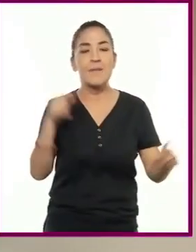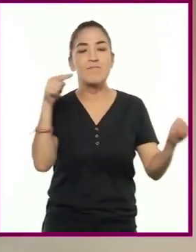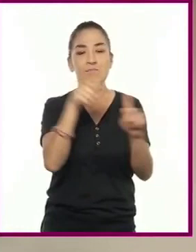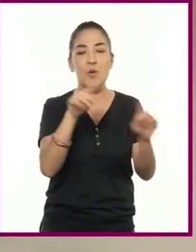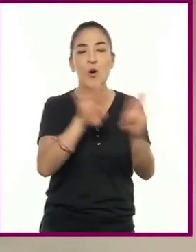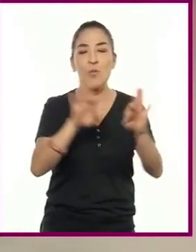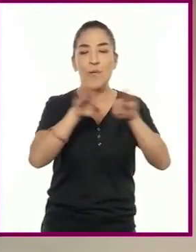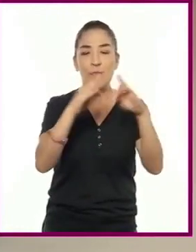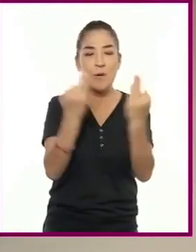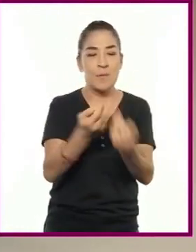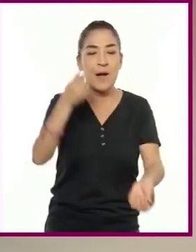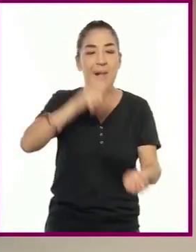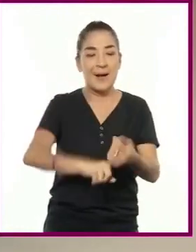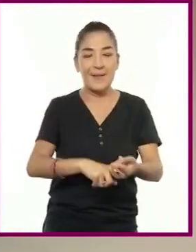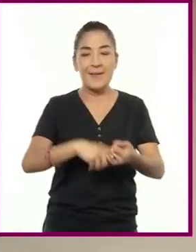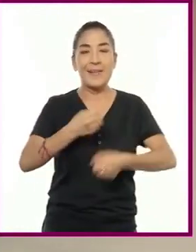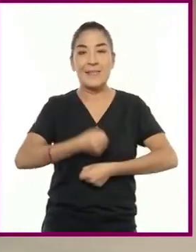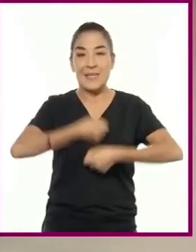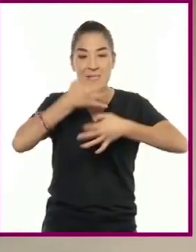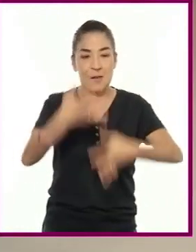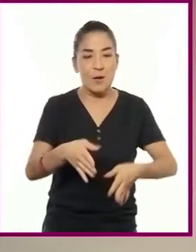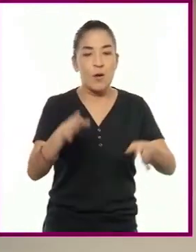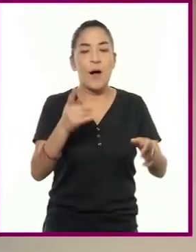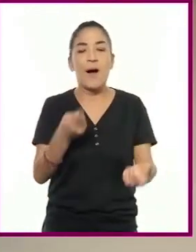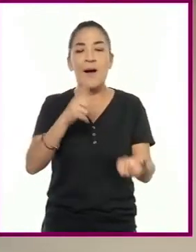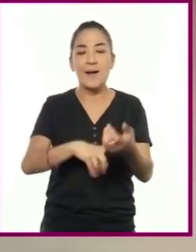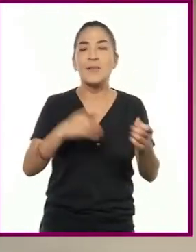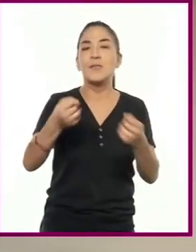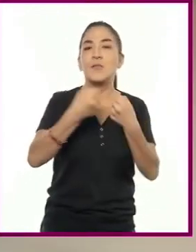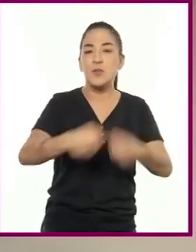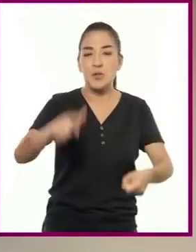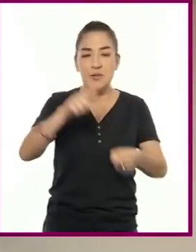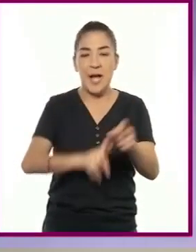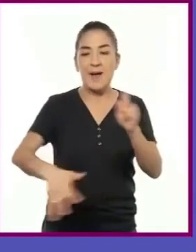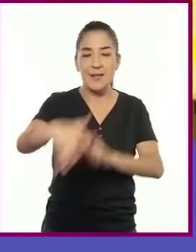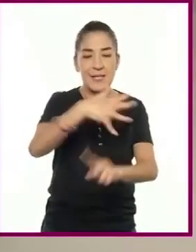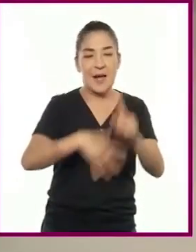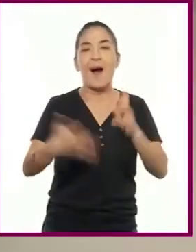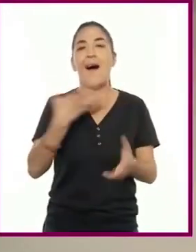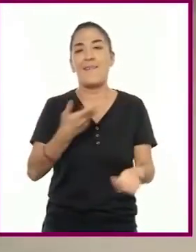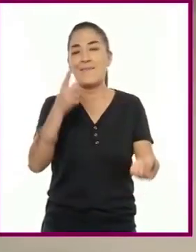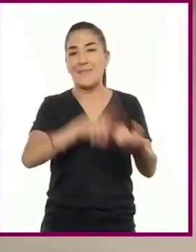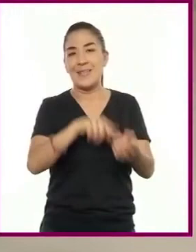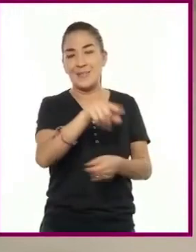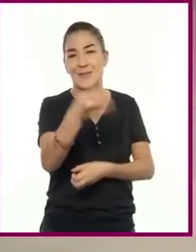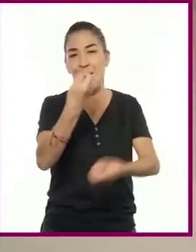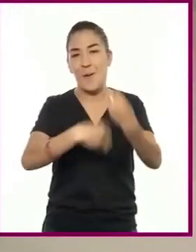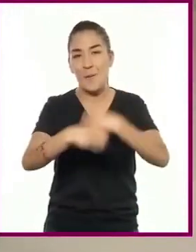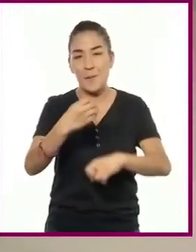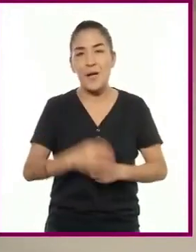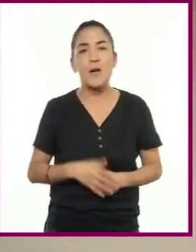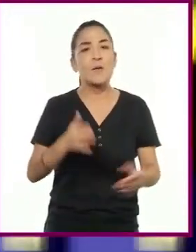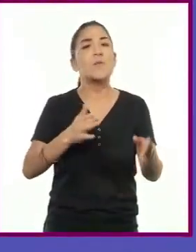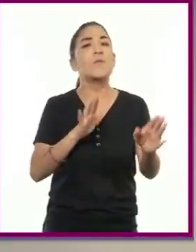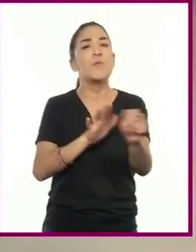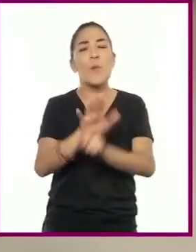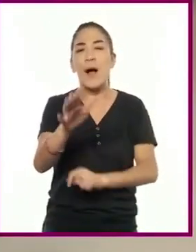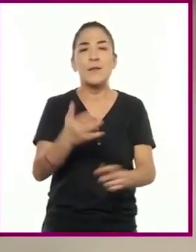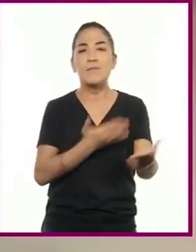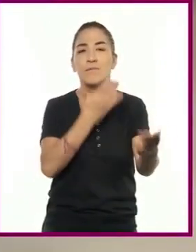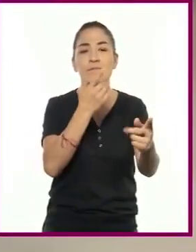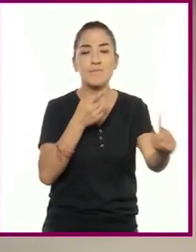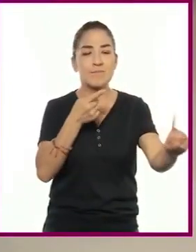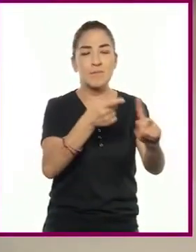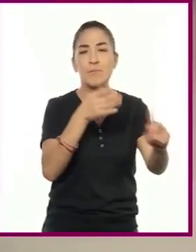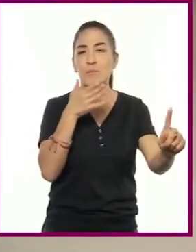la forma en que la literatura refleja el contexto social en que se produce la obra, con el propósito de analizar formas